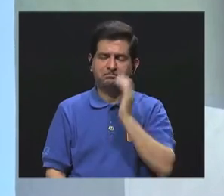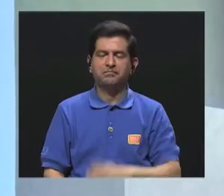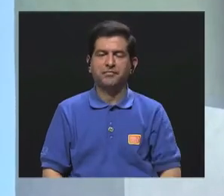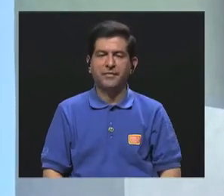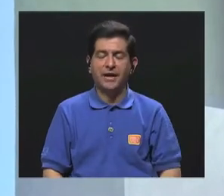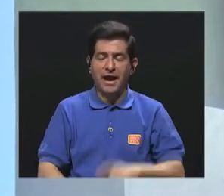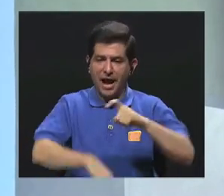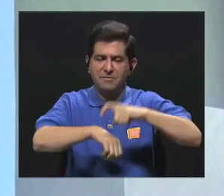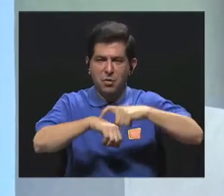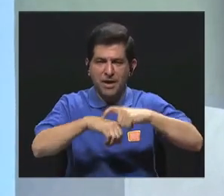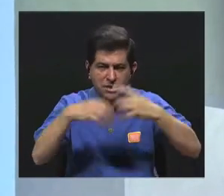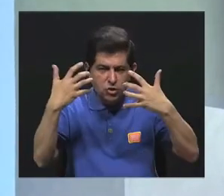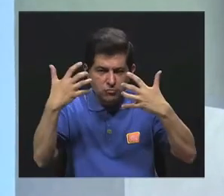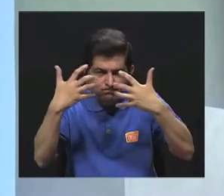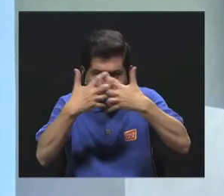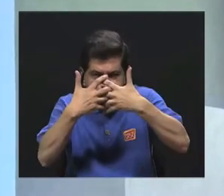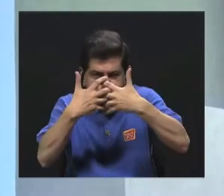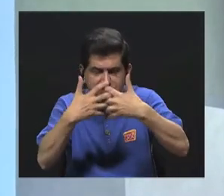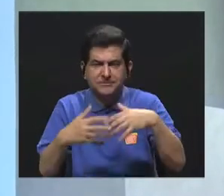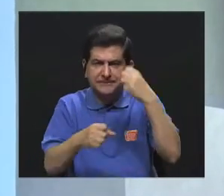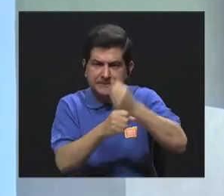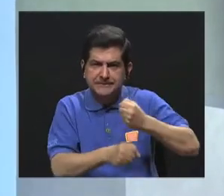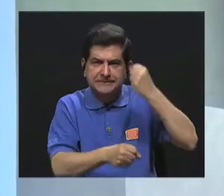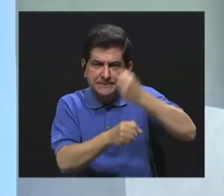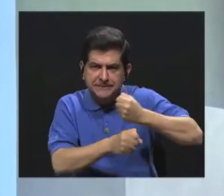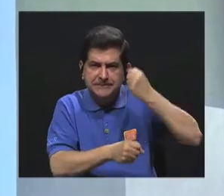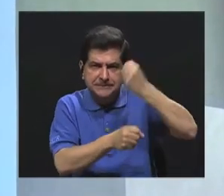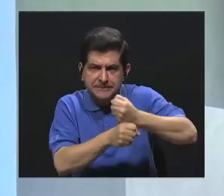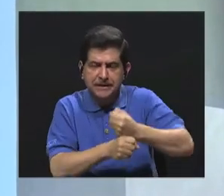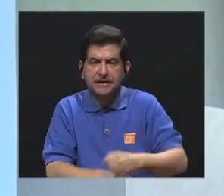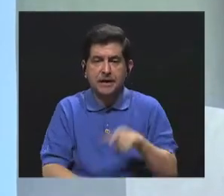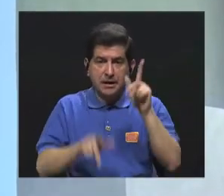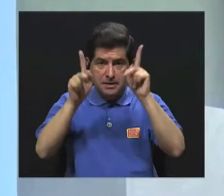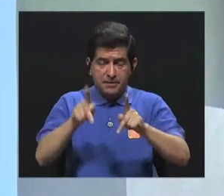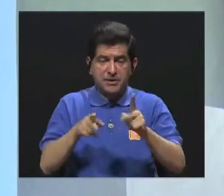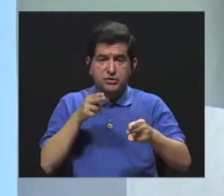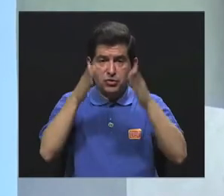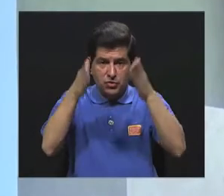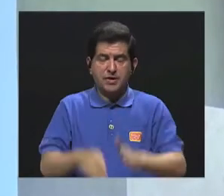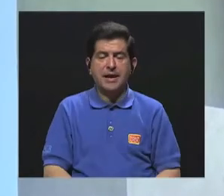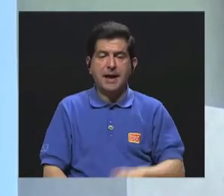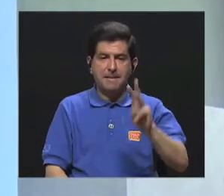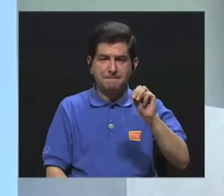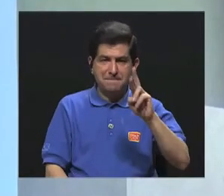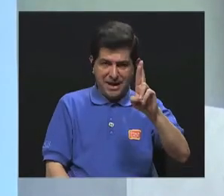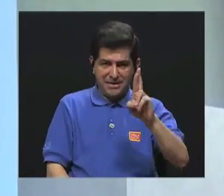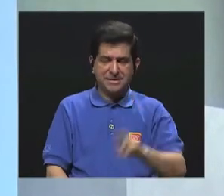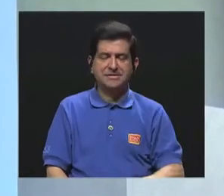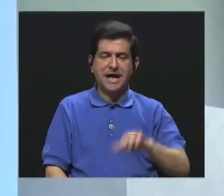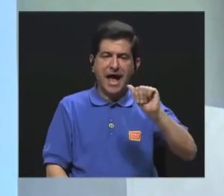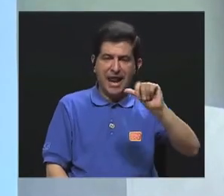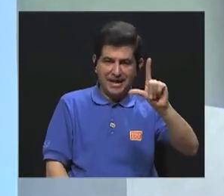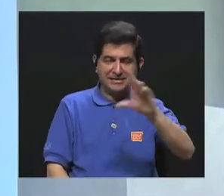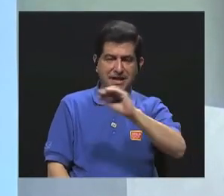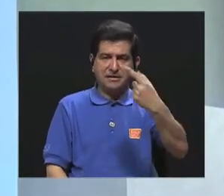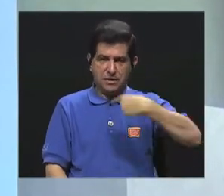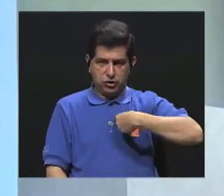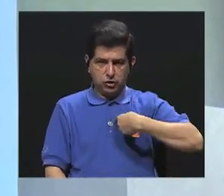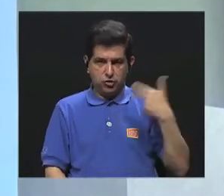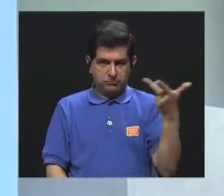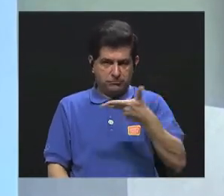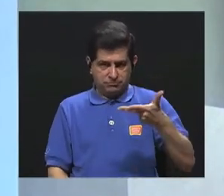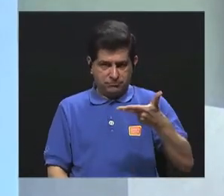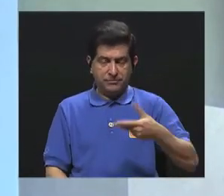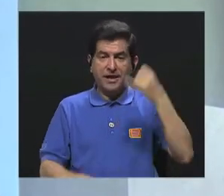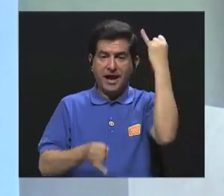del montaje que se, bueno, que estuvimos trabajando con la editora, con Melissa, Alexandra, conmigo, y fue porque